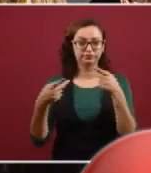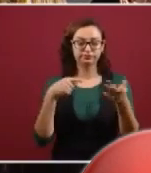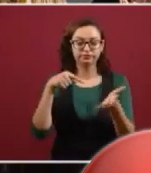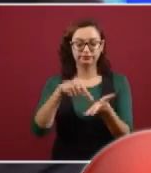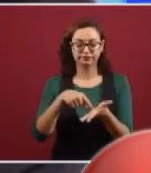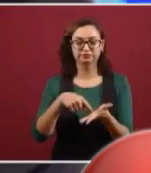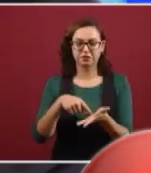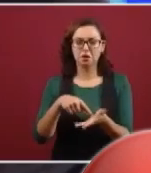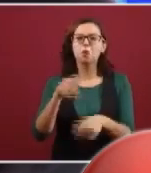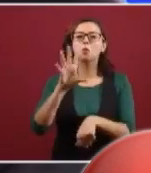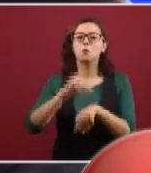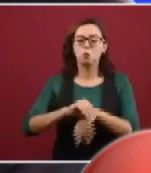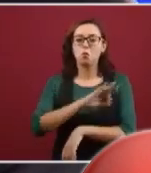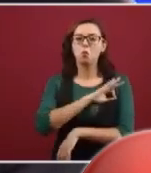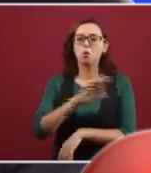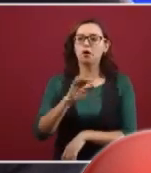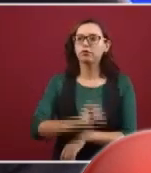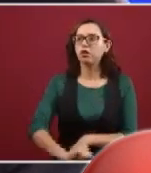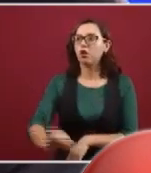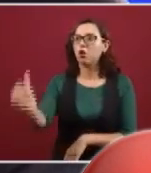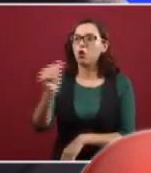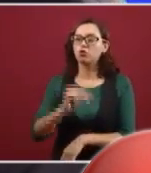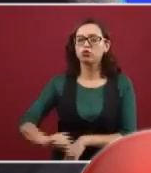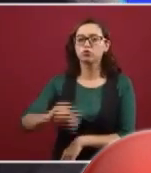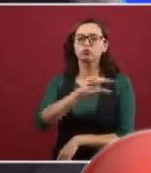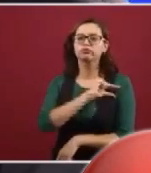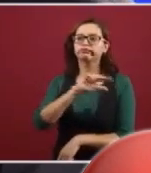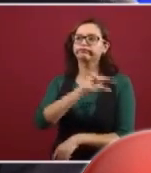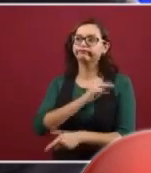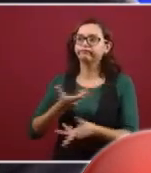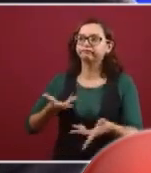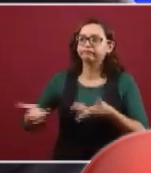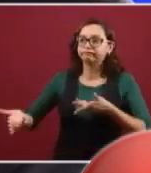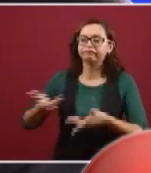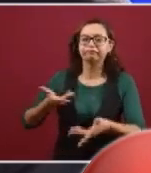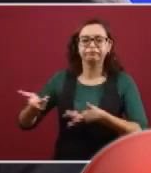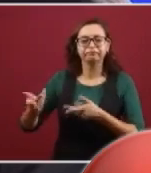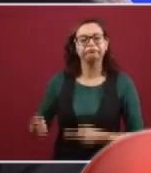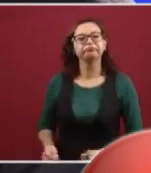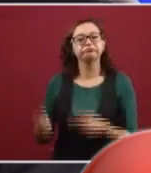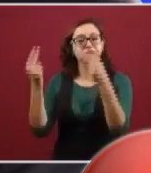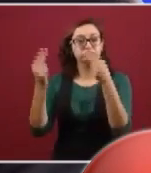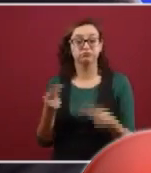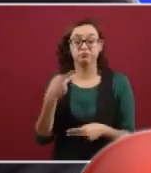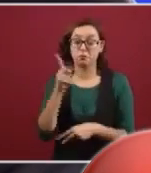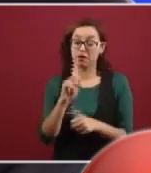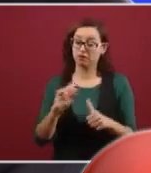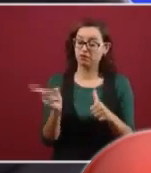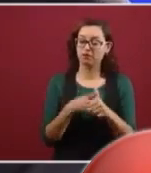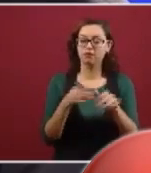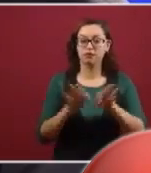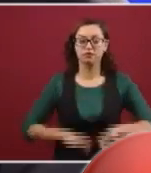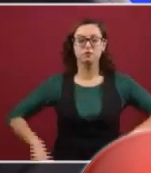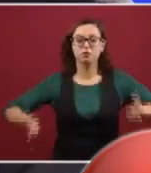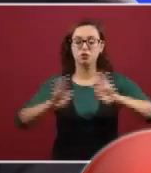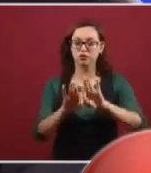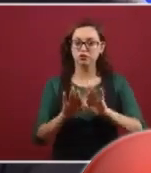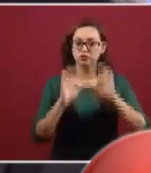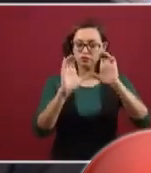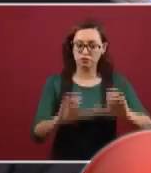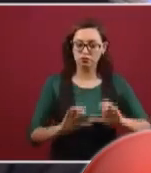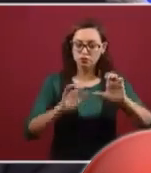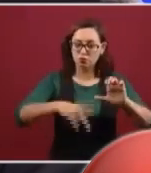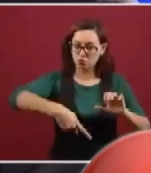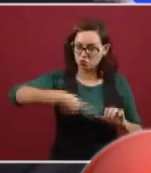con el sector privado bajo un estricto cuidado de sus intereses y con acuerdos justos